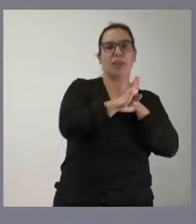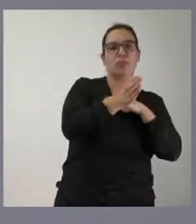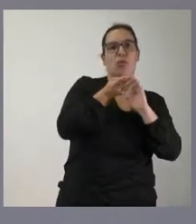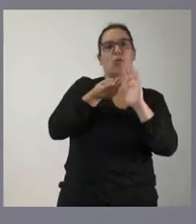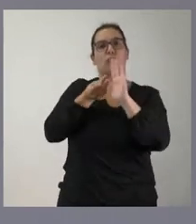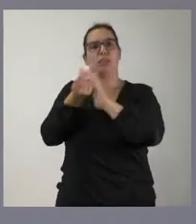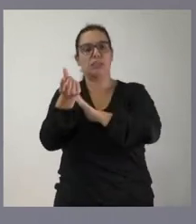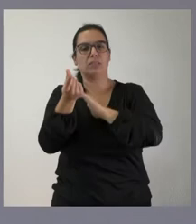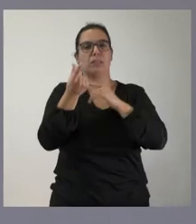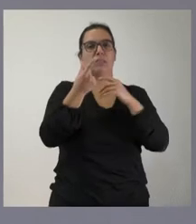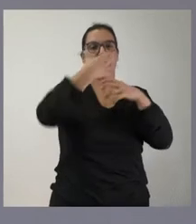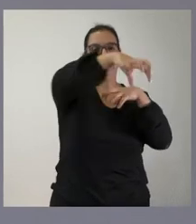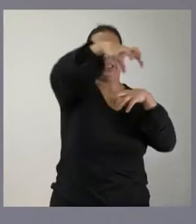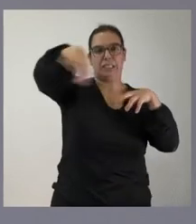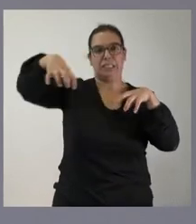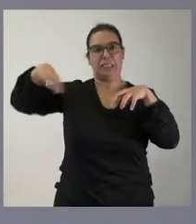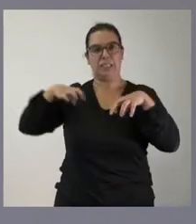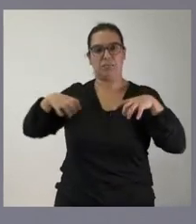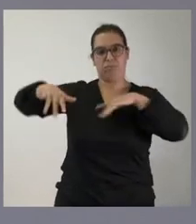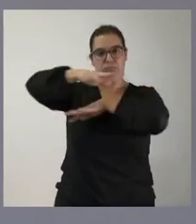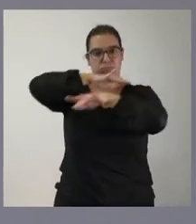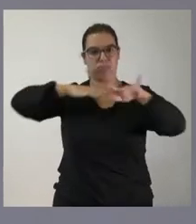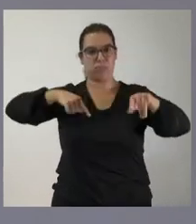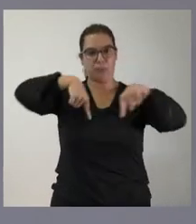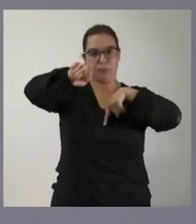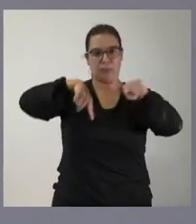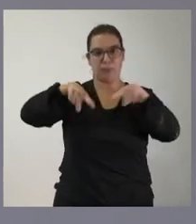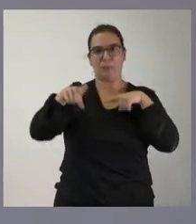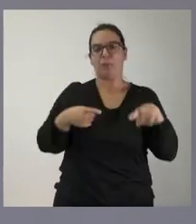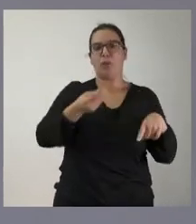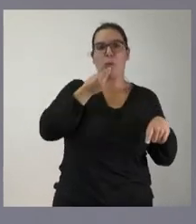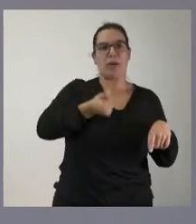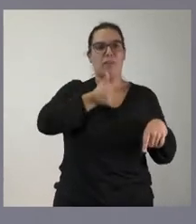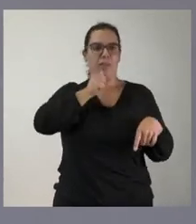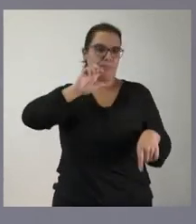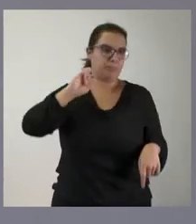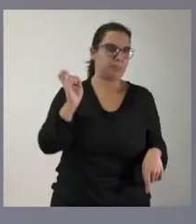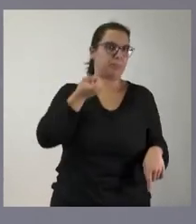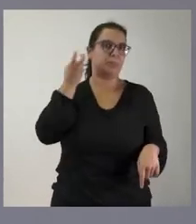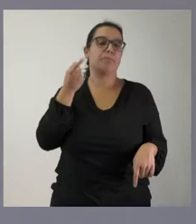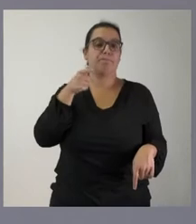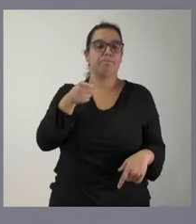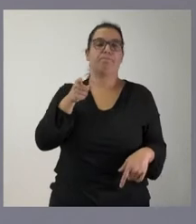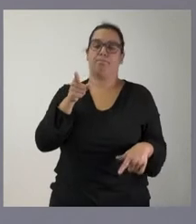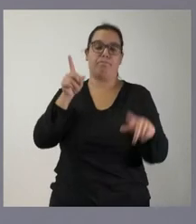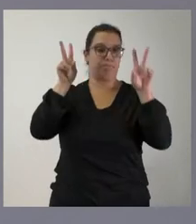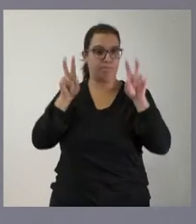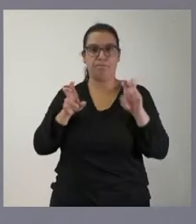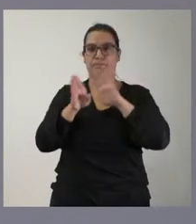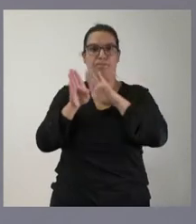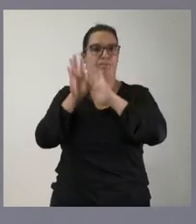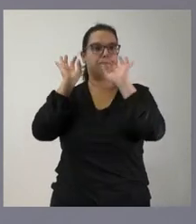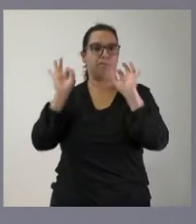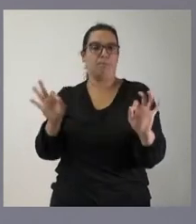sectorización movimiento de asistentes consumo de comida bebida etcétera que sigue vigor